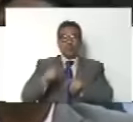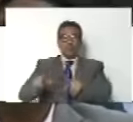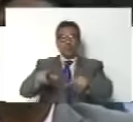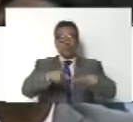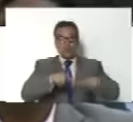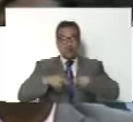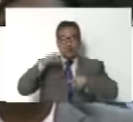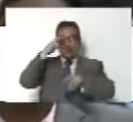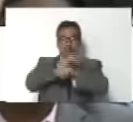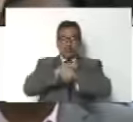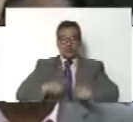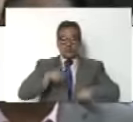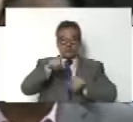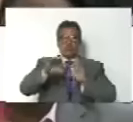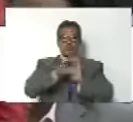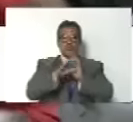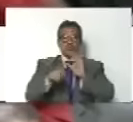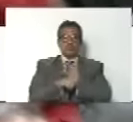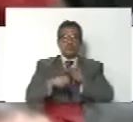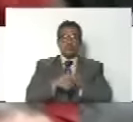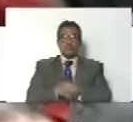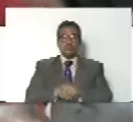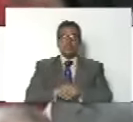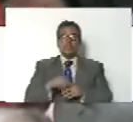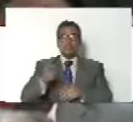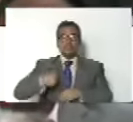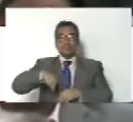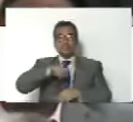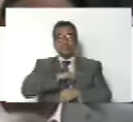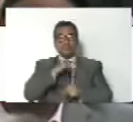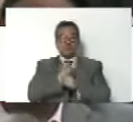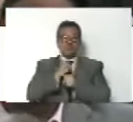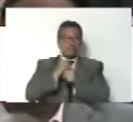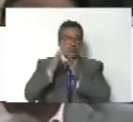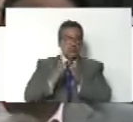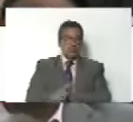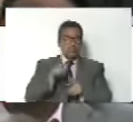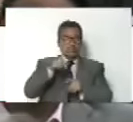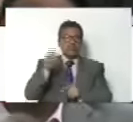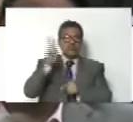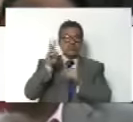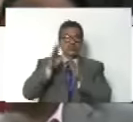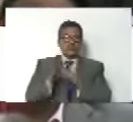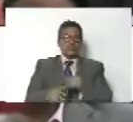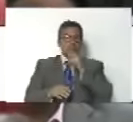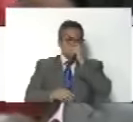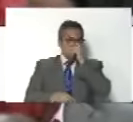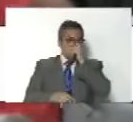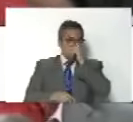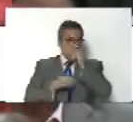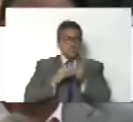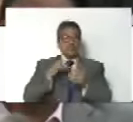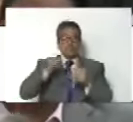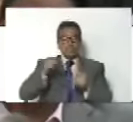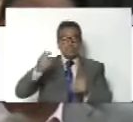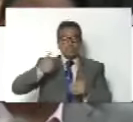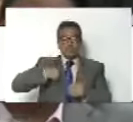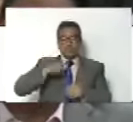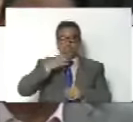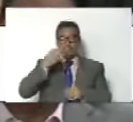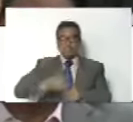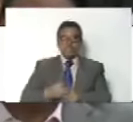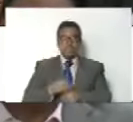de bienestar garantizado en esta Constitución. Nosotros los trabajadores y trabajadoras venezolanos sí tenemos